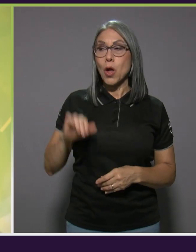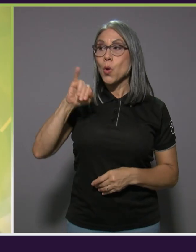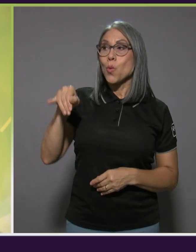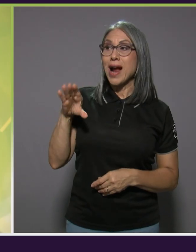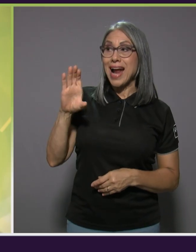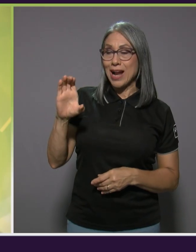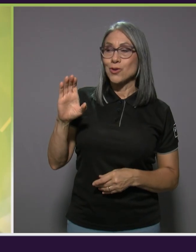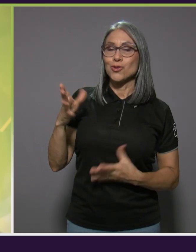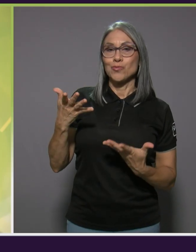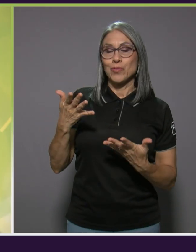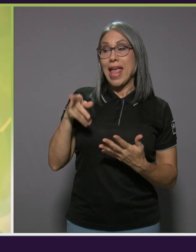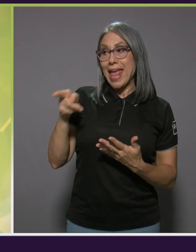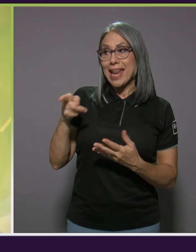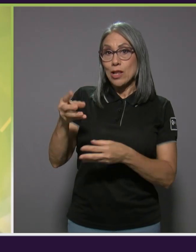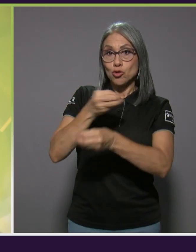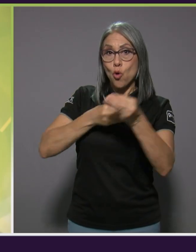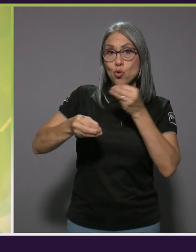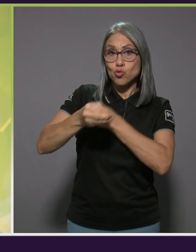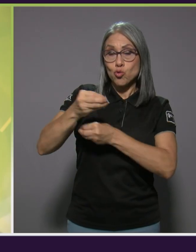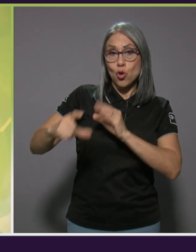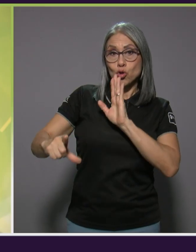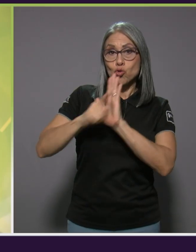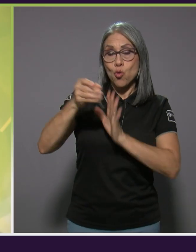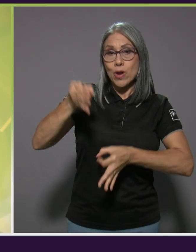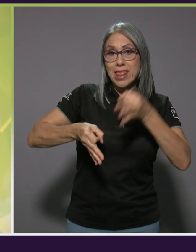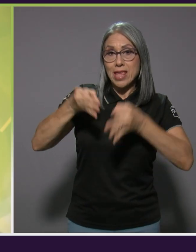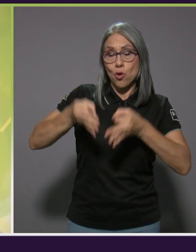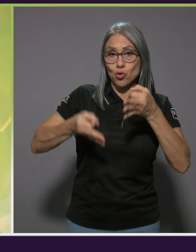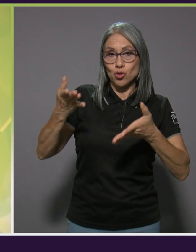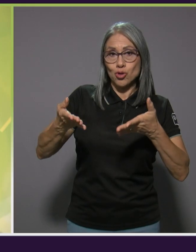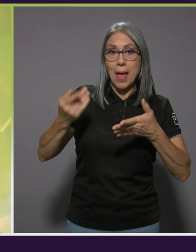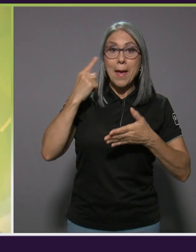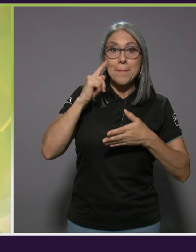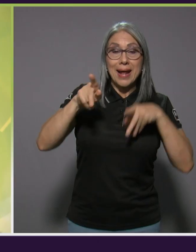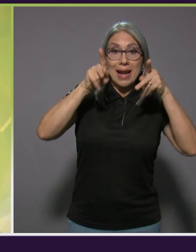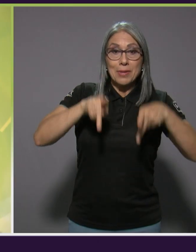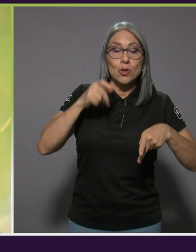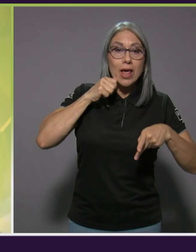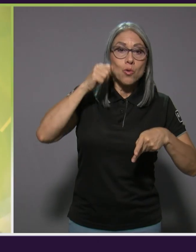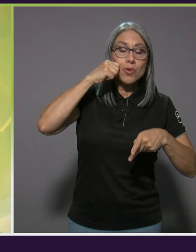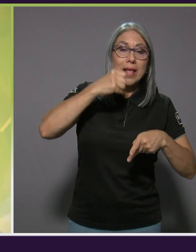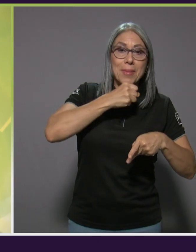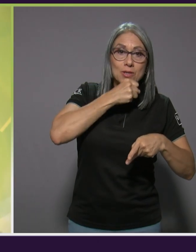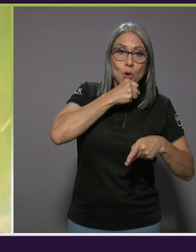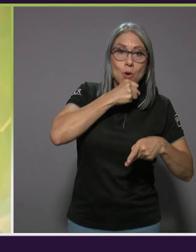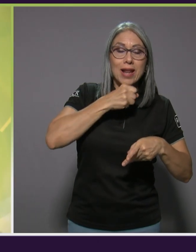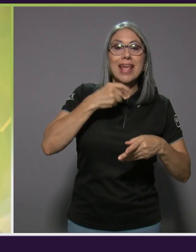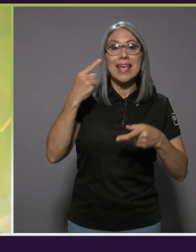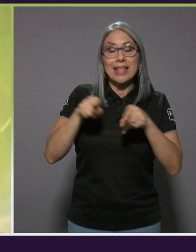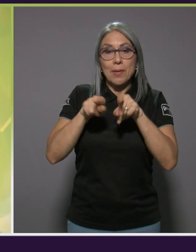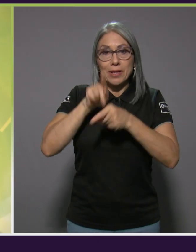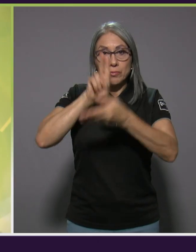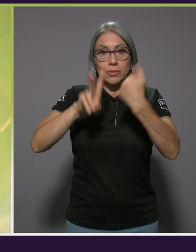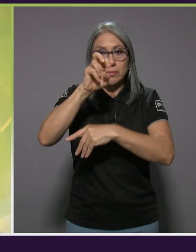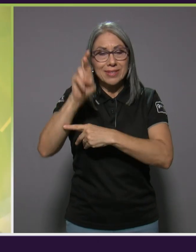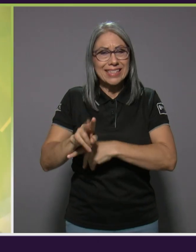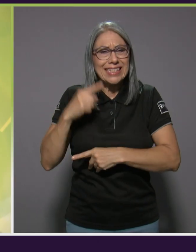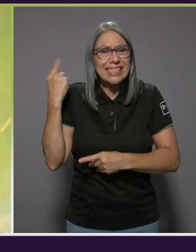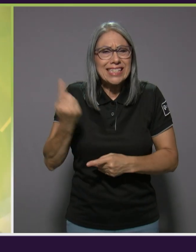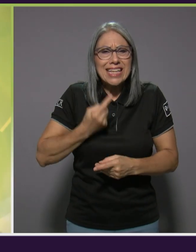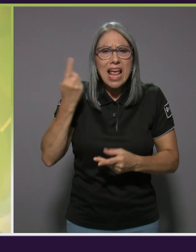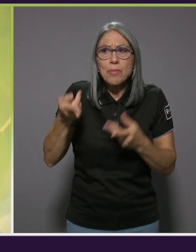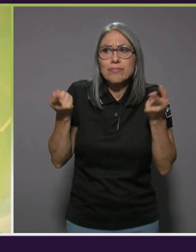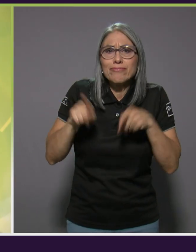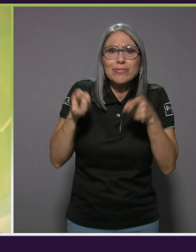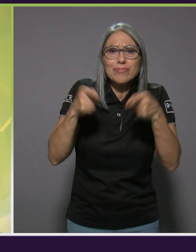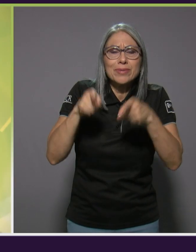consultorios jurídicos para la persona adulta mayor de CONAPAM y la Universidad de Costa Rica se reciben constantemente muchos casos, muchas situaciones,